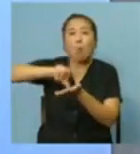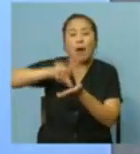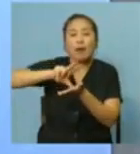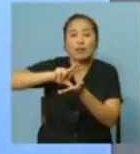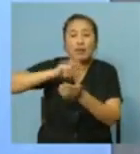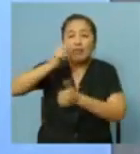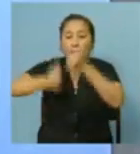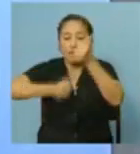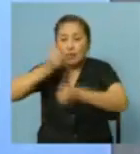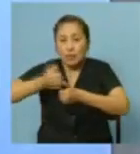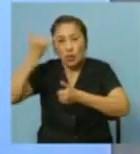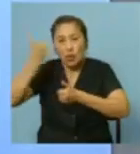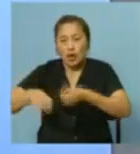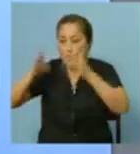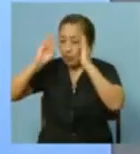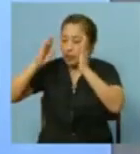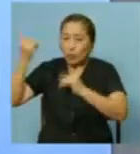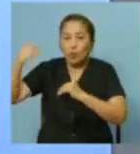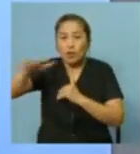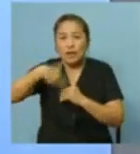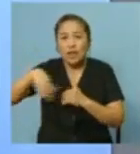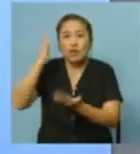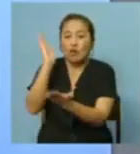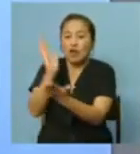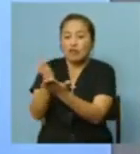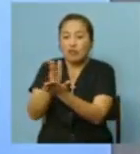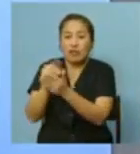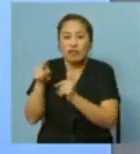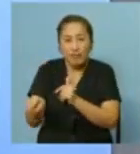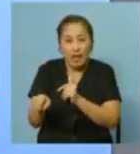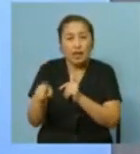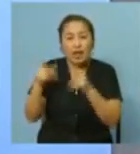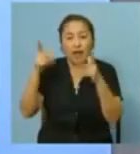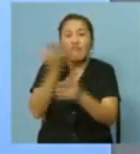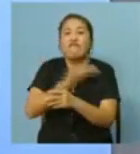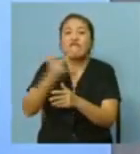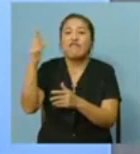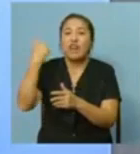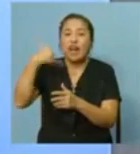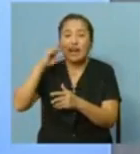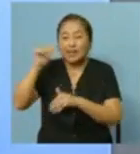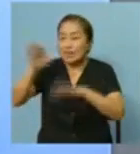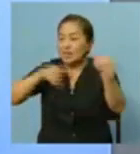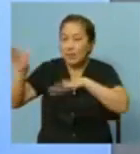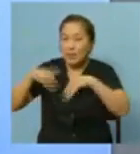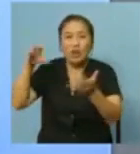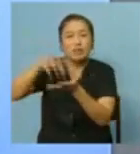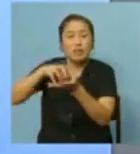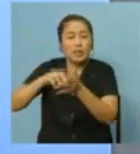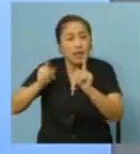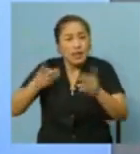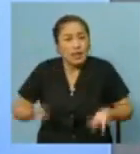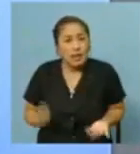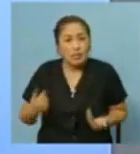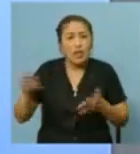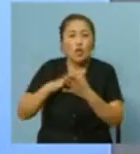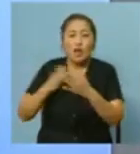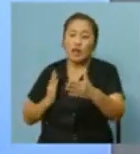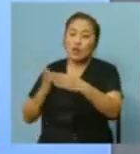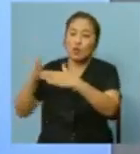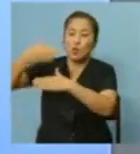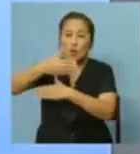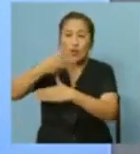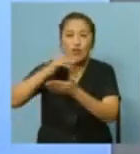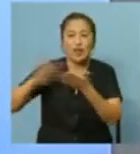este tenemos gran expectativa por la zona franca que ya se ha hecho el llamado a licitación pero también el nuevo acceso